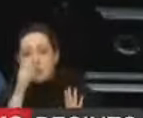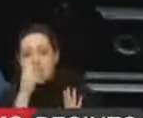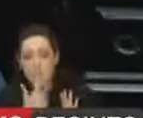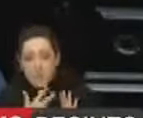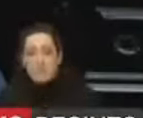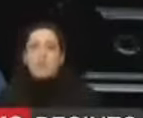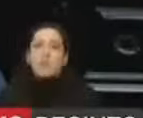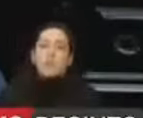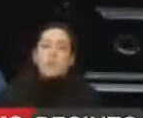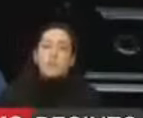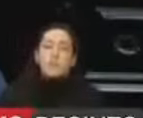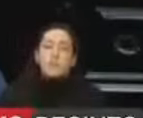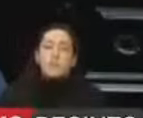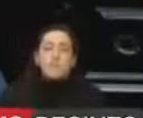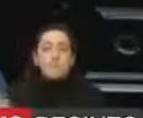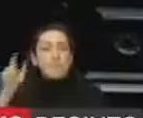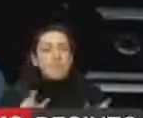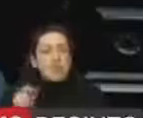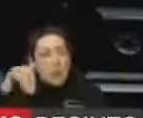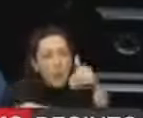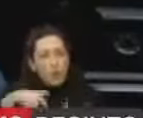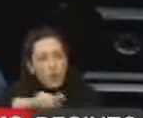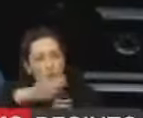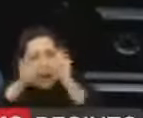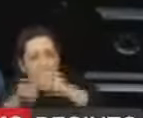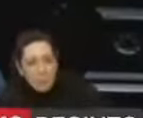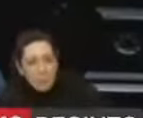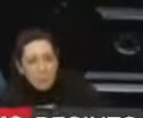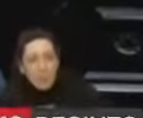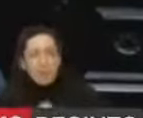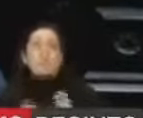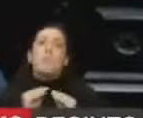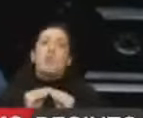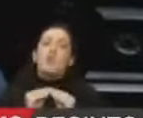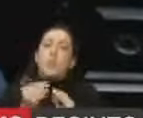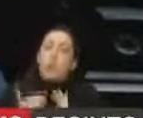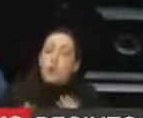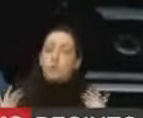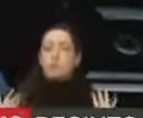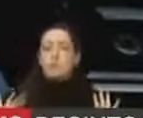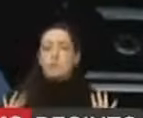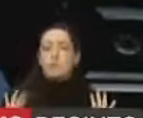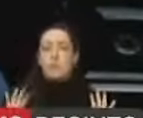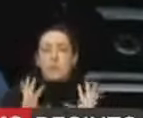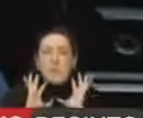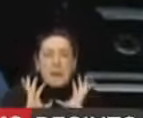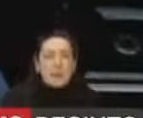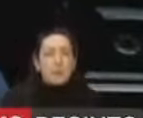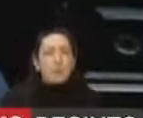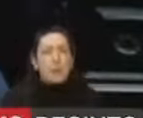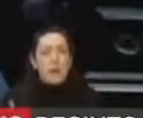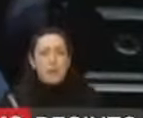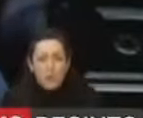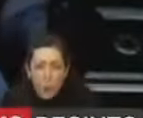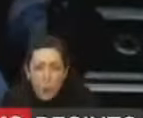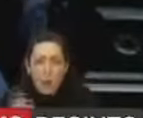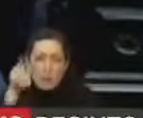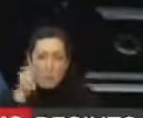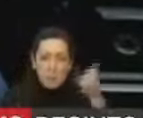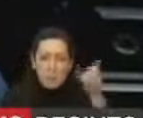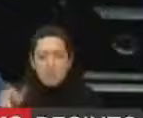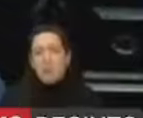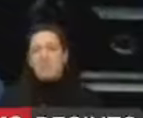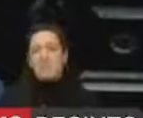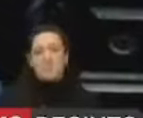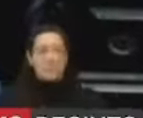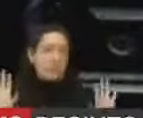los jubilados. Y acá en las calles es donde podemos tener la posibilidad de revertir lo que muchos